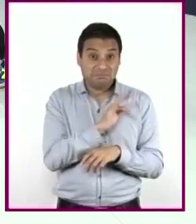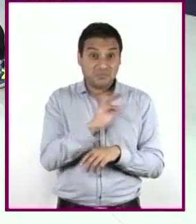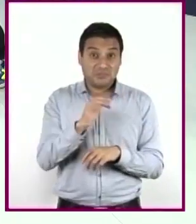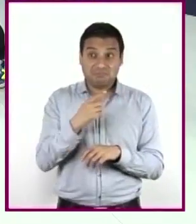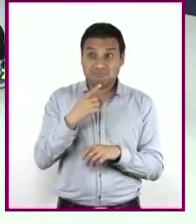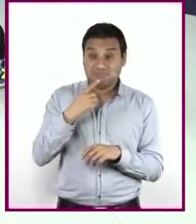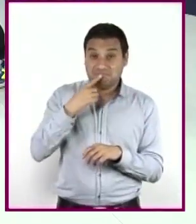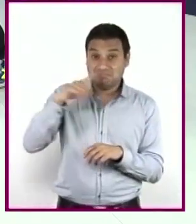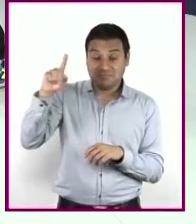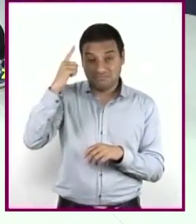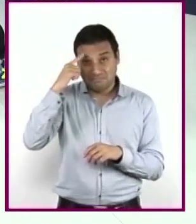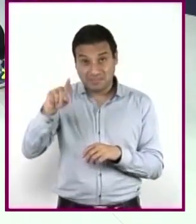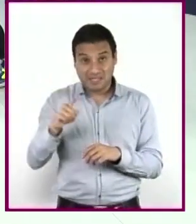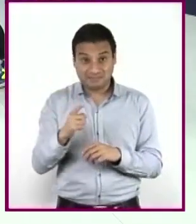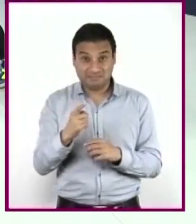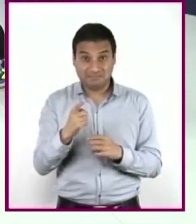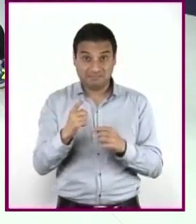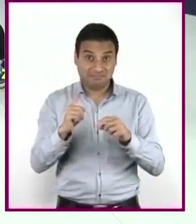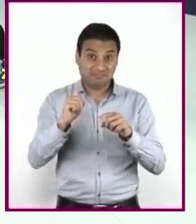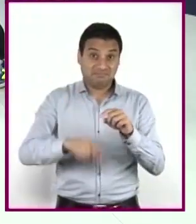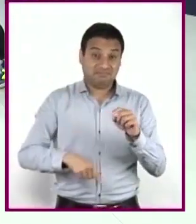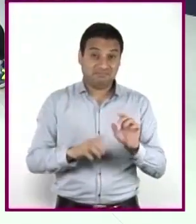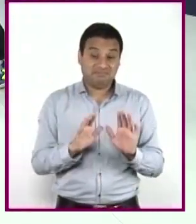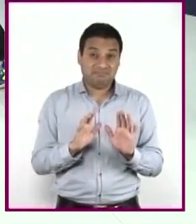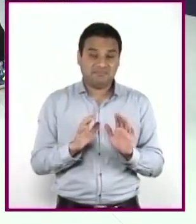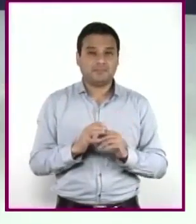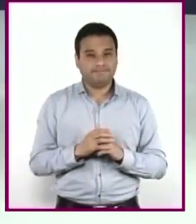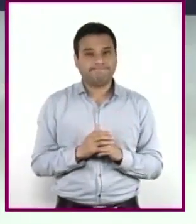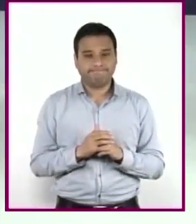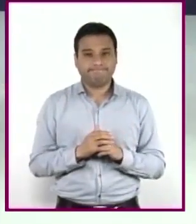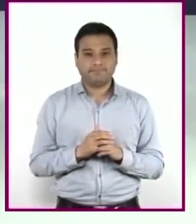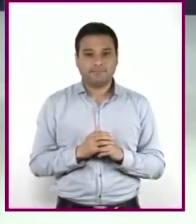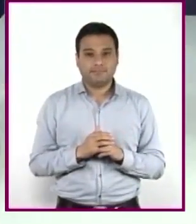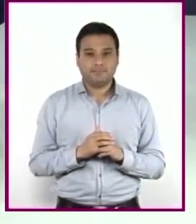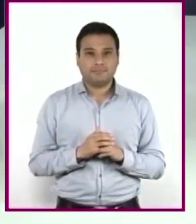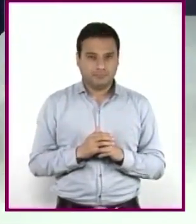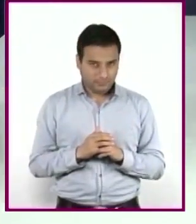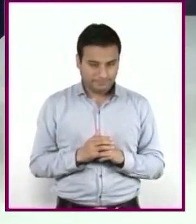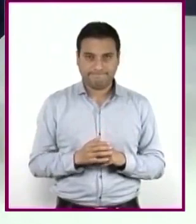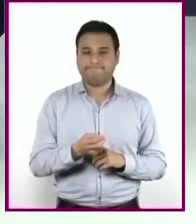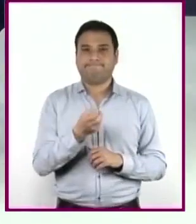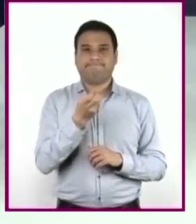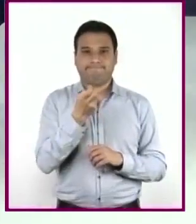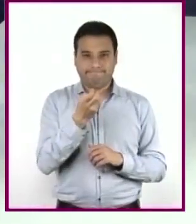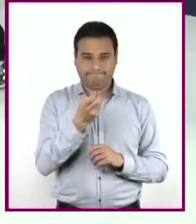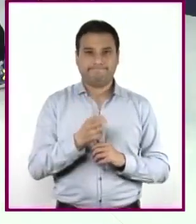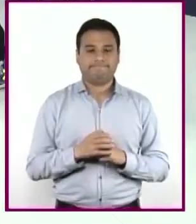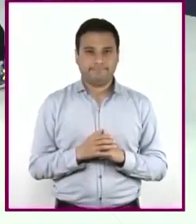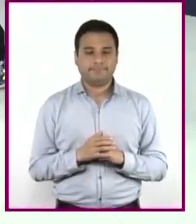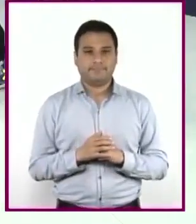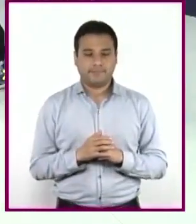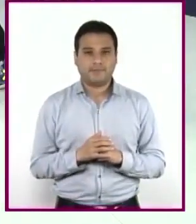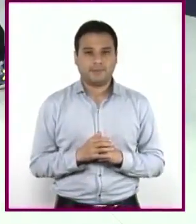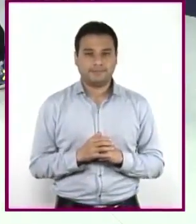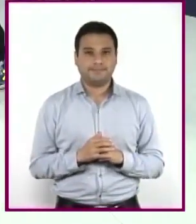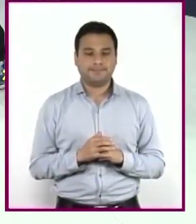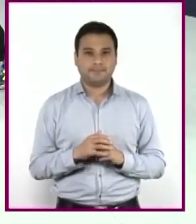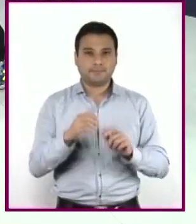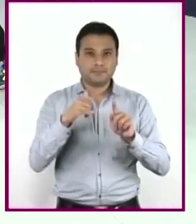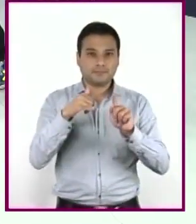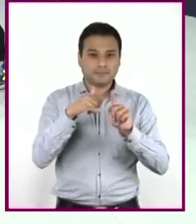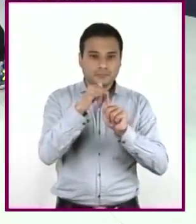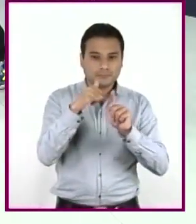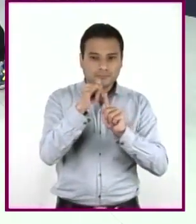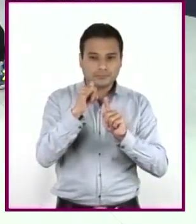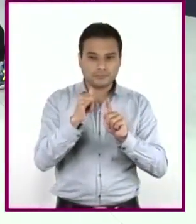una queja para que lo quiten, pero es algo complicado yo creo. Pero creo que sería el primer paso para poder dejar de lado